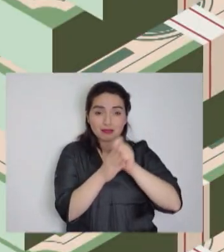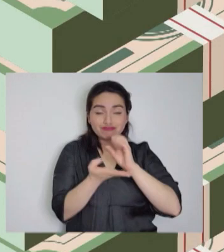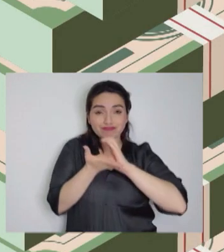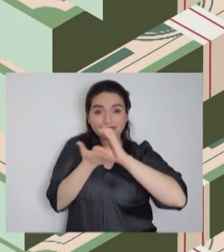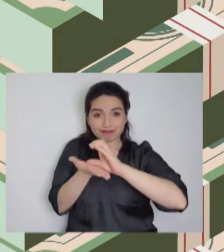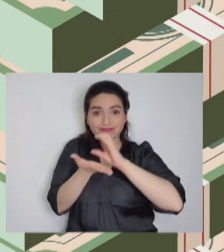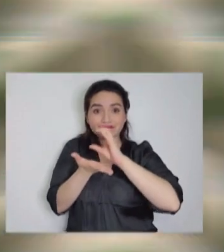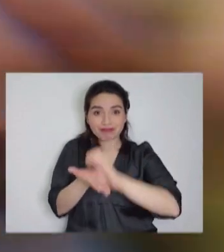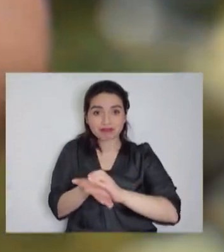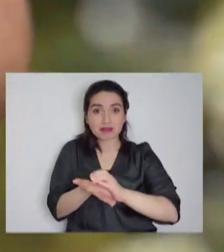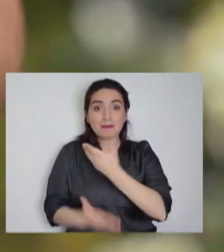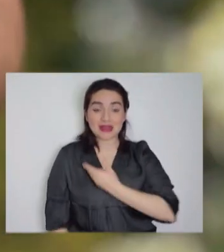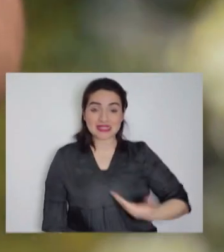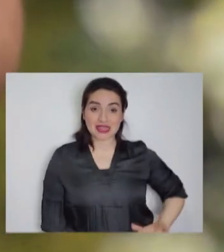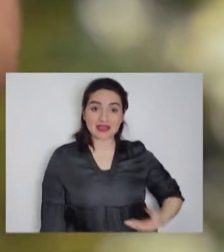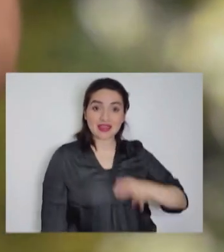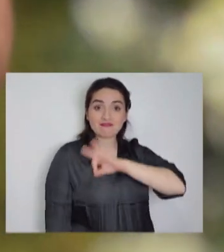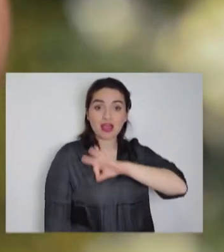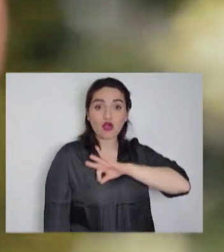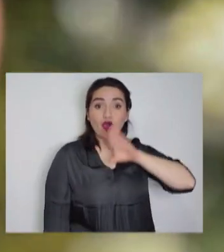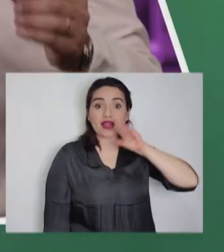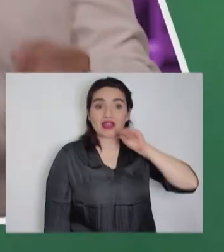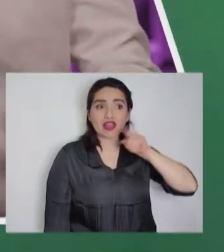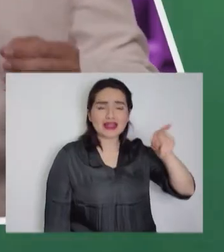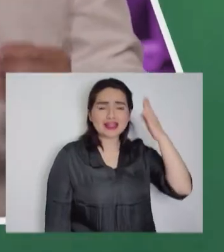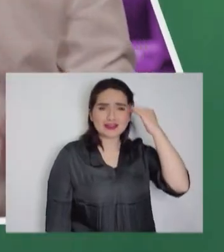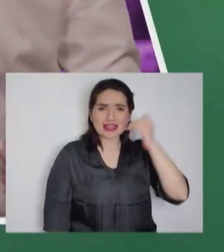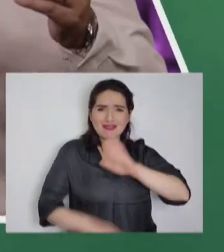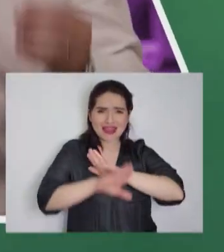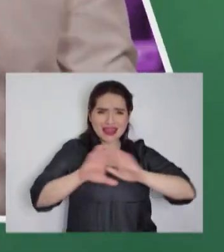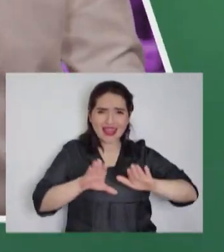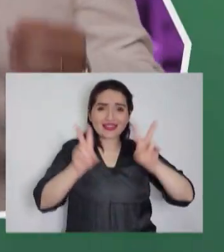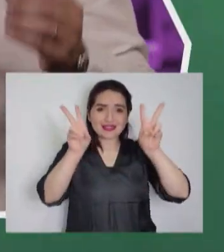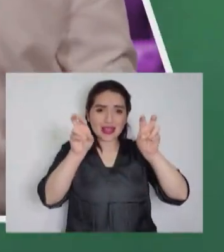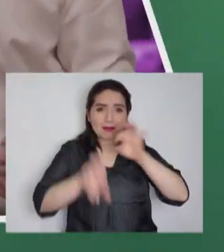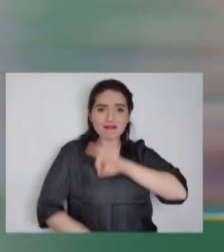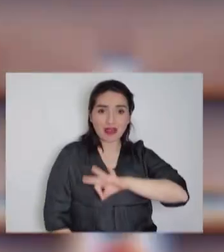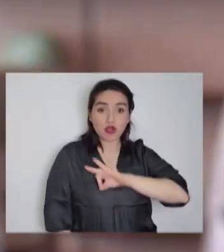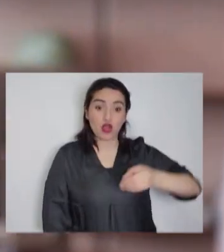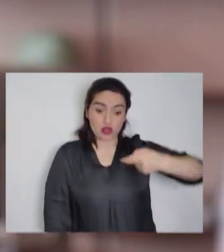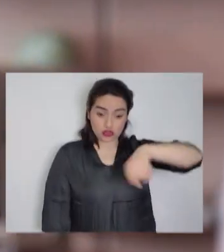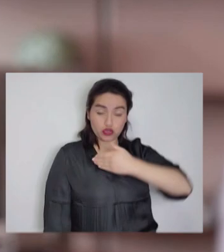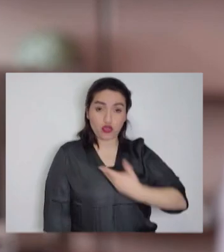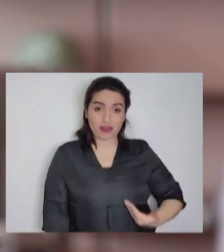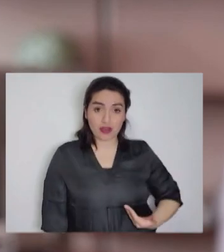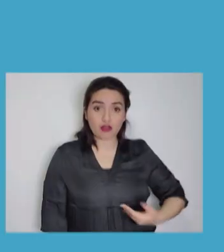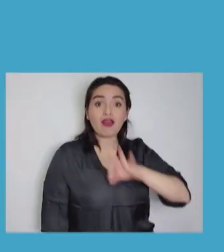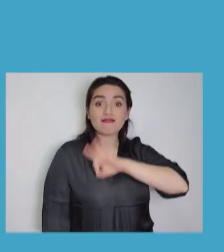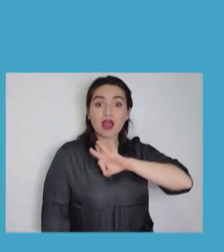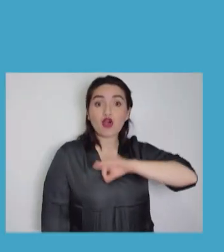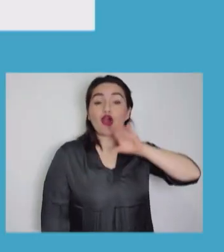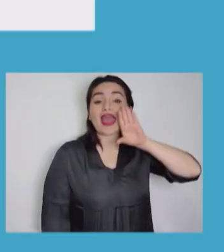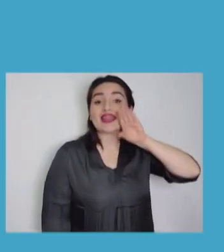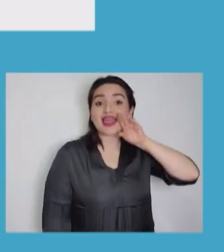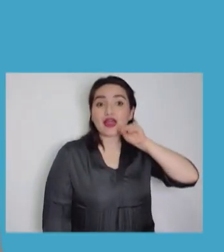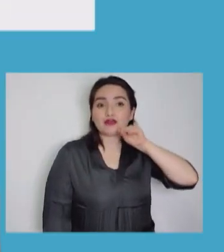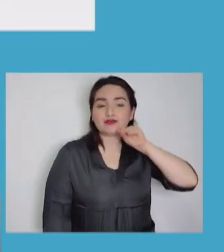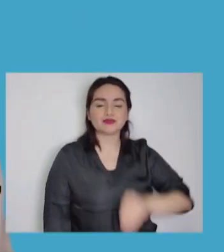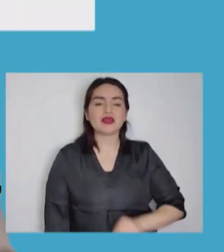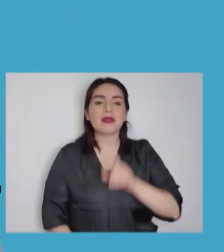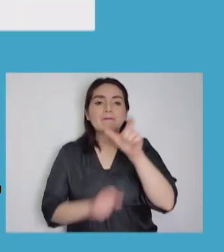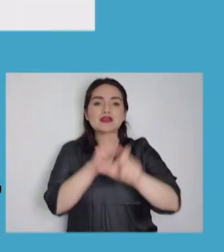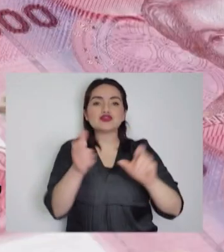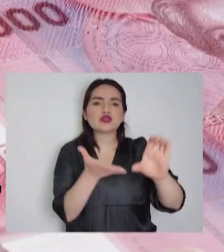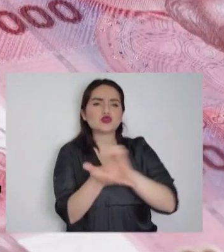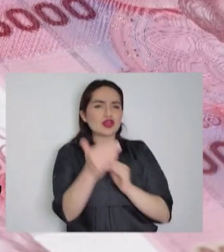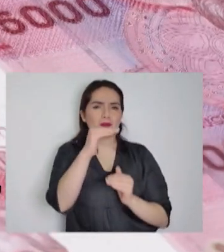millones de pesos mensuales siendo presidente del Banco del Estado sin tener idea de banco. Si nosotros somos gobierno, en el Banco del Estado nadie,